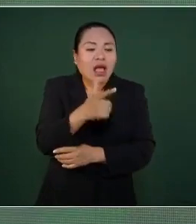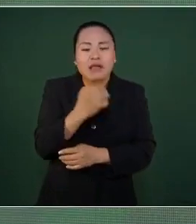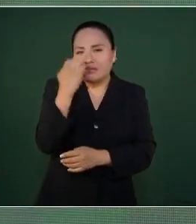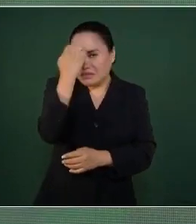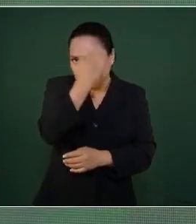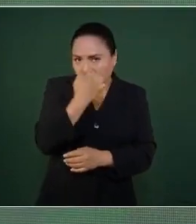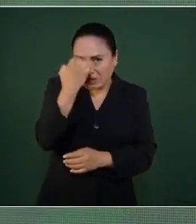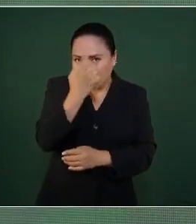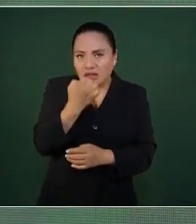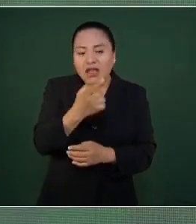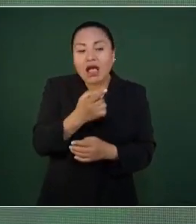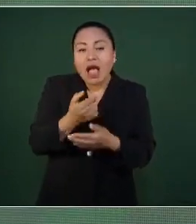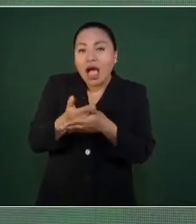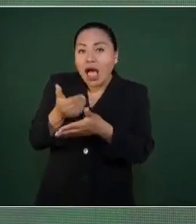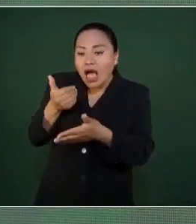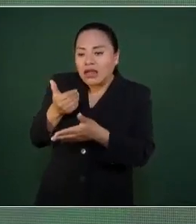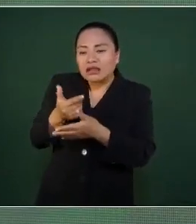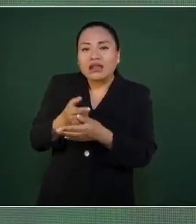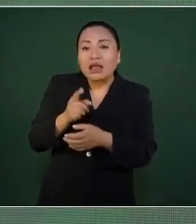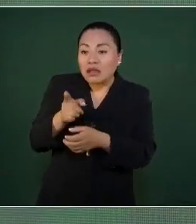examen de admisión.